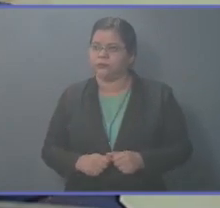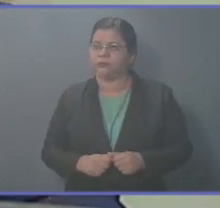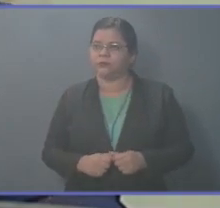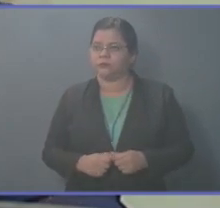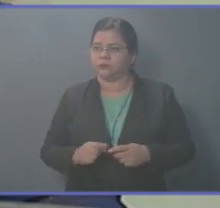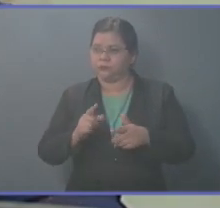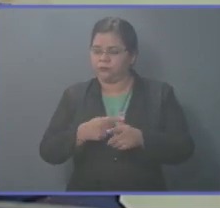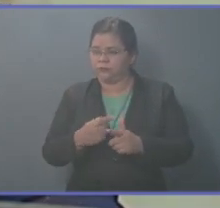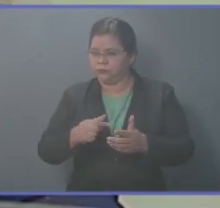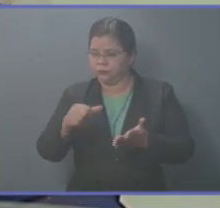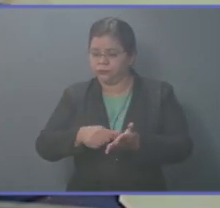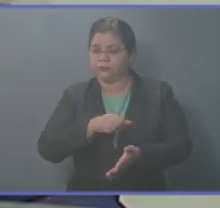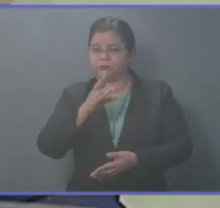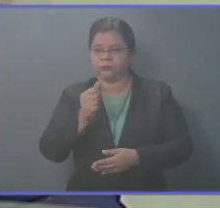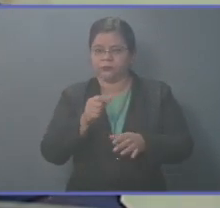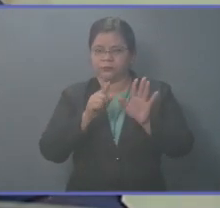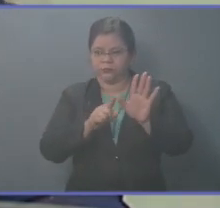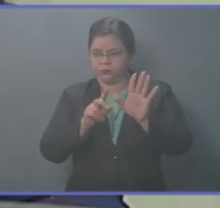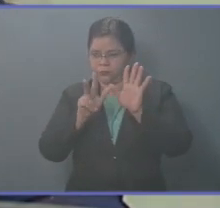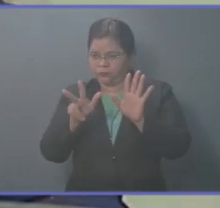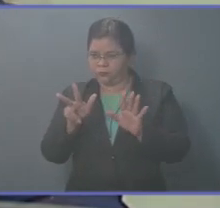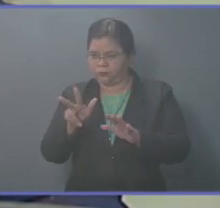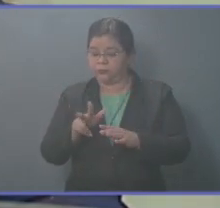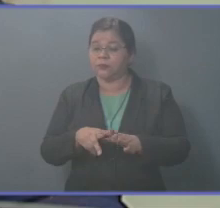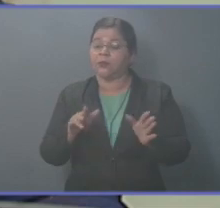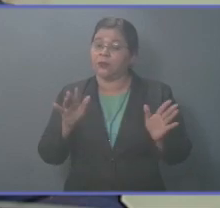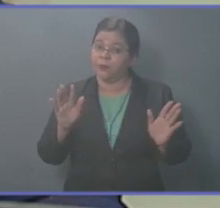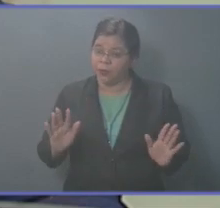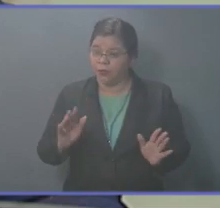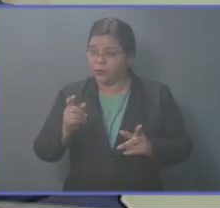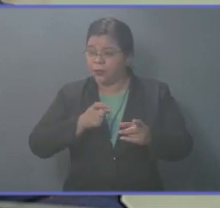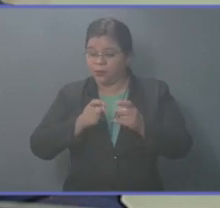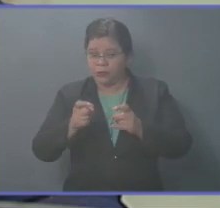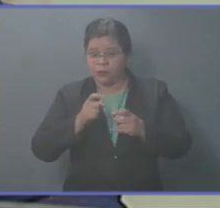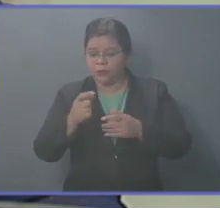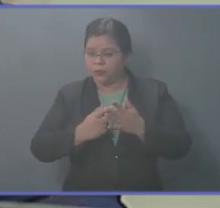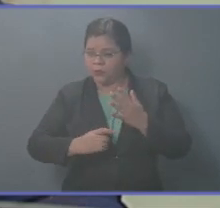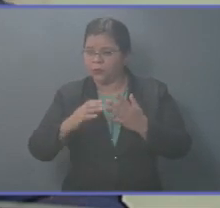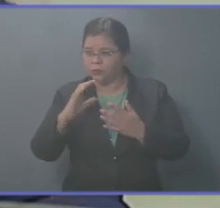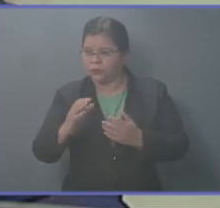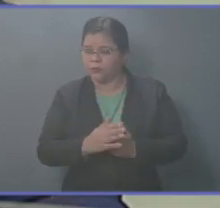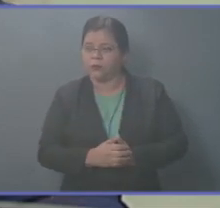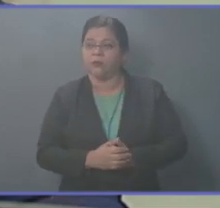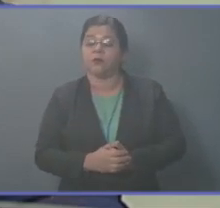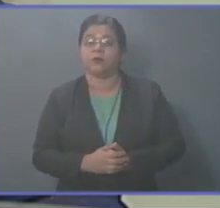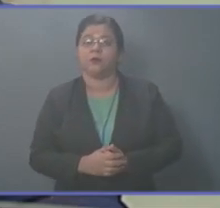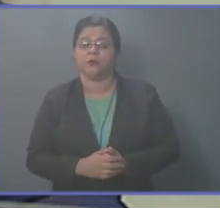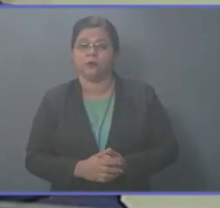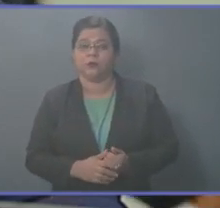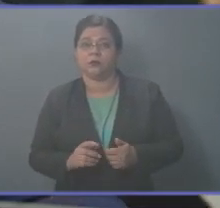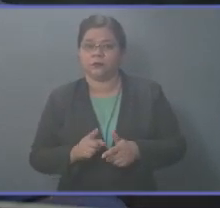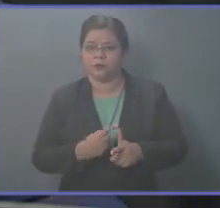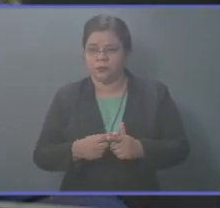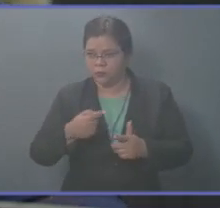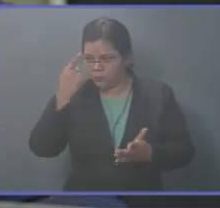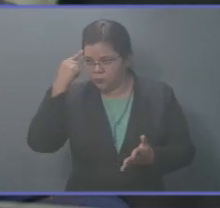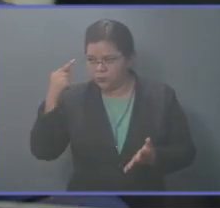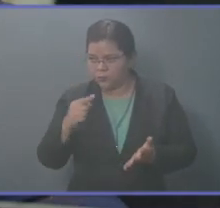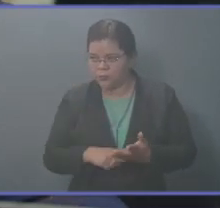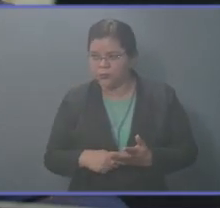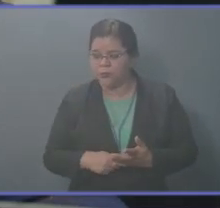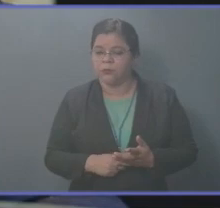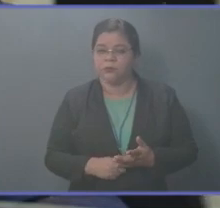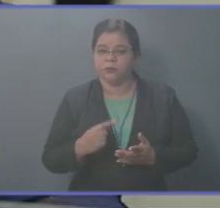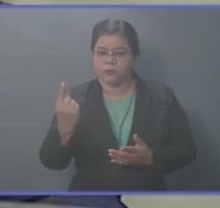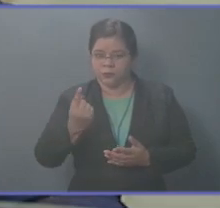página 63. Sin embargo, para efectos del control constitucional mediante el proceso de inconstitucionalidad,